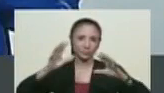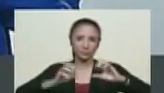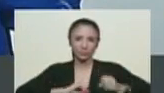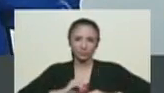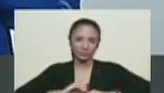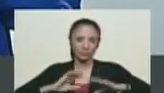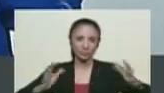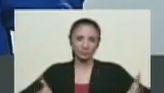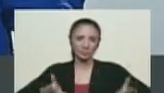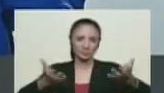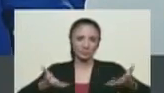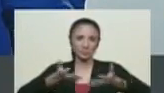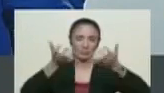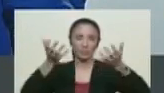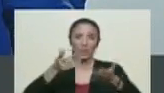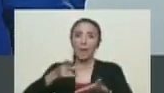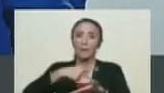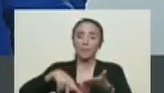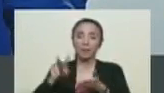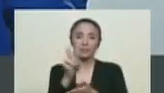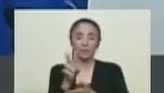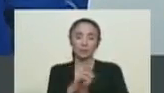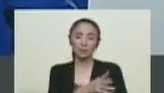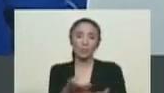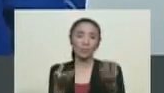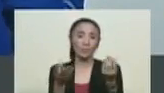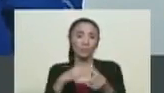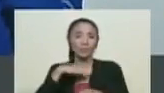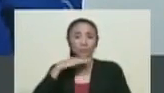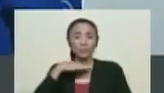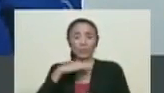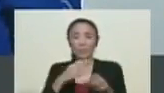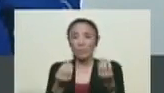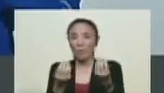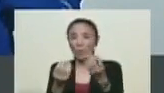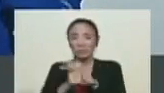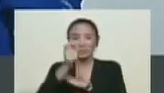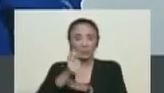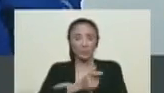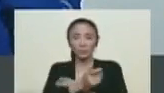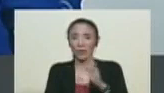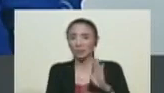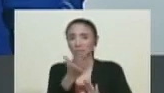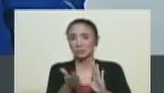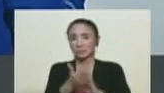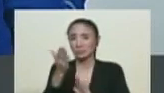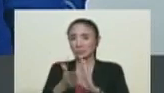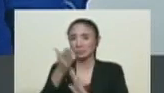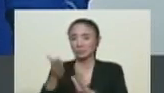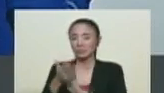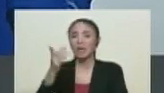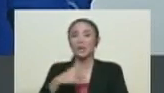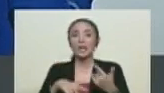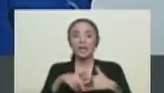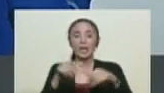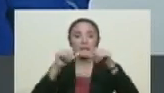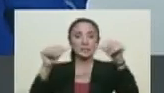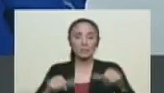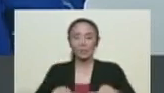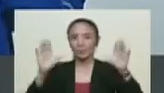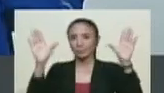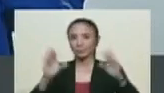Estaba la estación Plaza Venezuela full de gente y tuvimos que evacuar, apagar